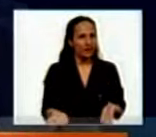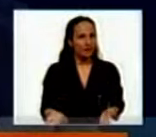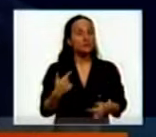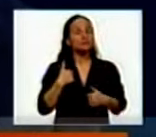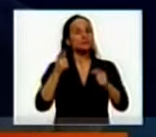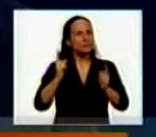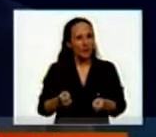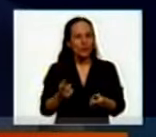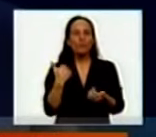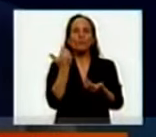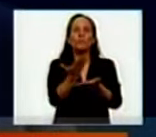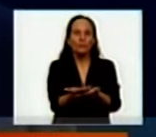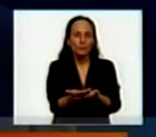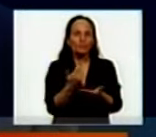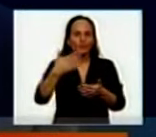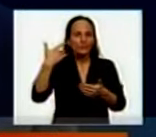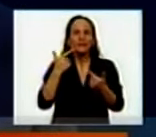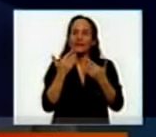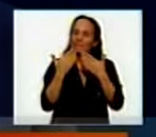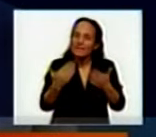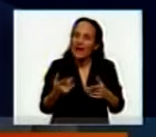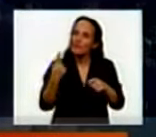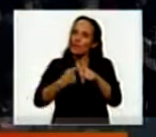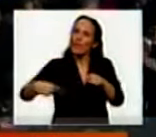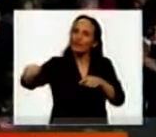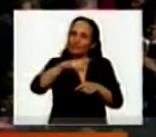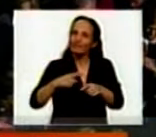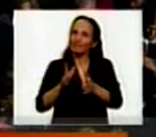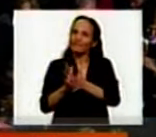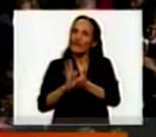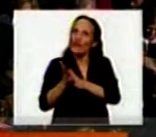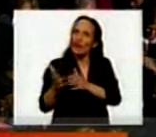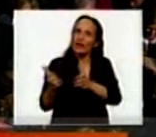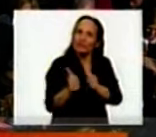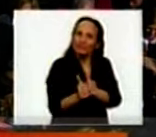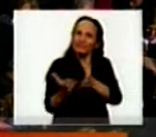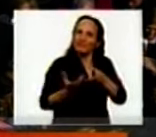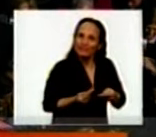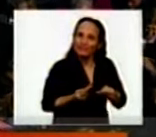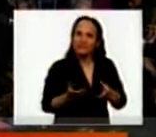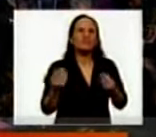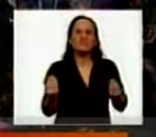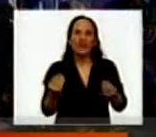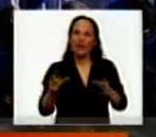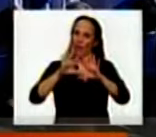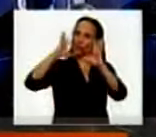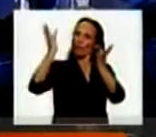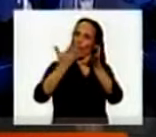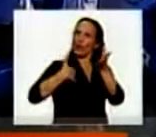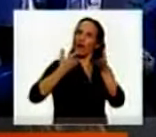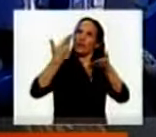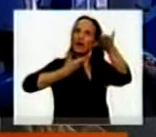propuse y les agradezco, como en todo, que me hayan acompañado, abrirnos al mundo. Y el mundo nos ha tendido la